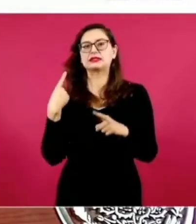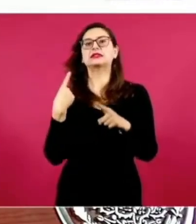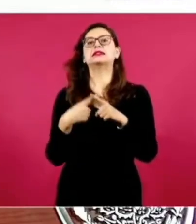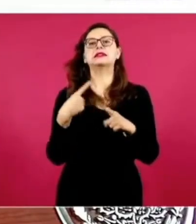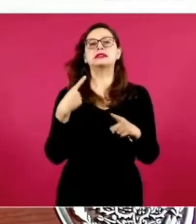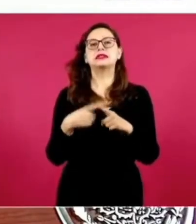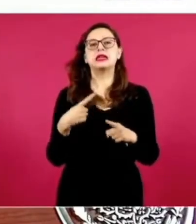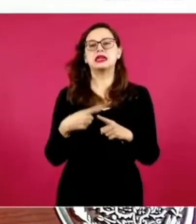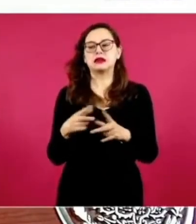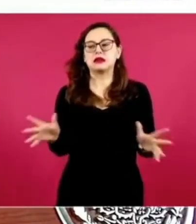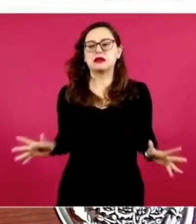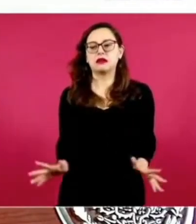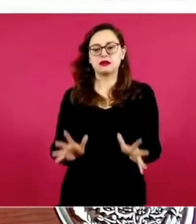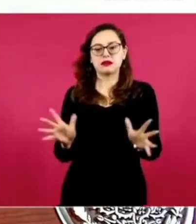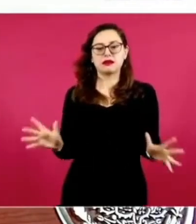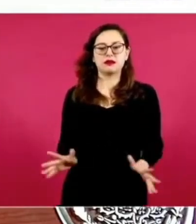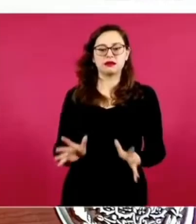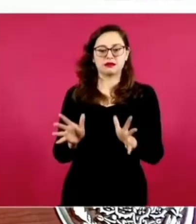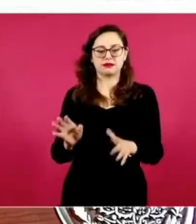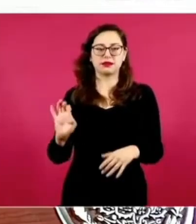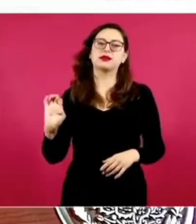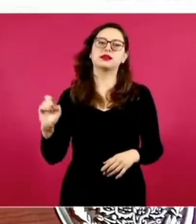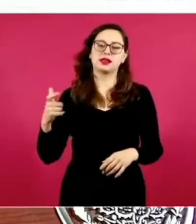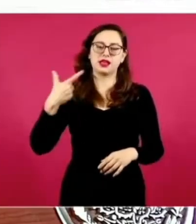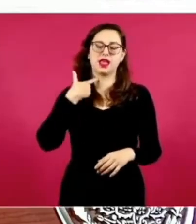durante el periodo neoliberal